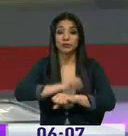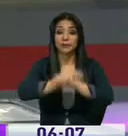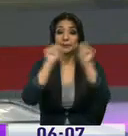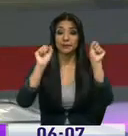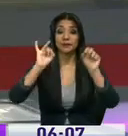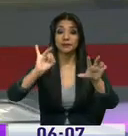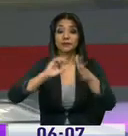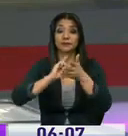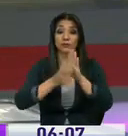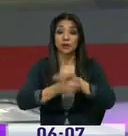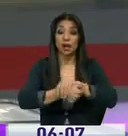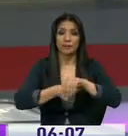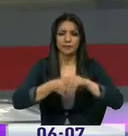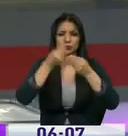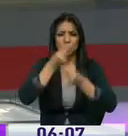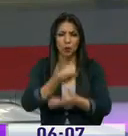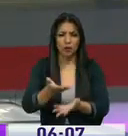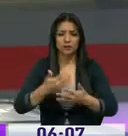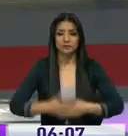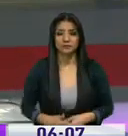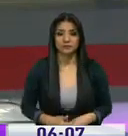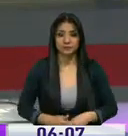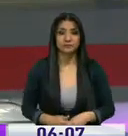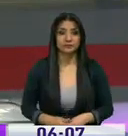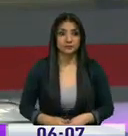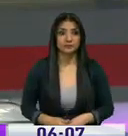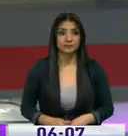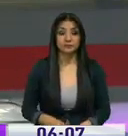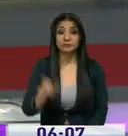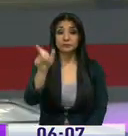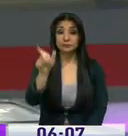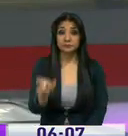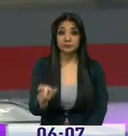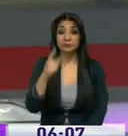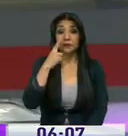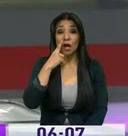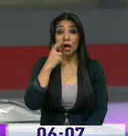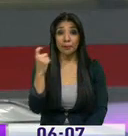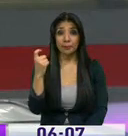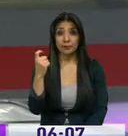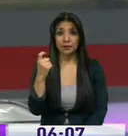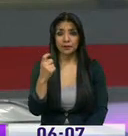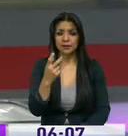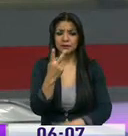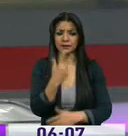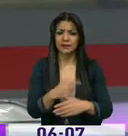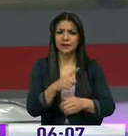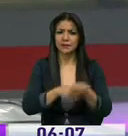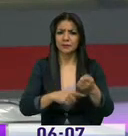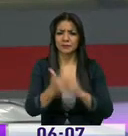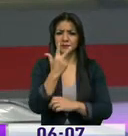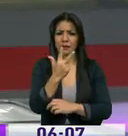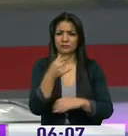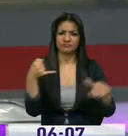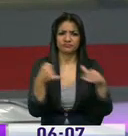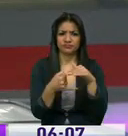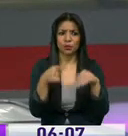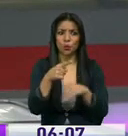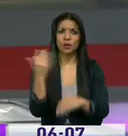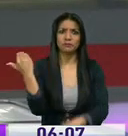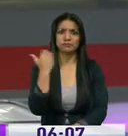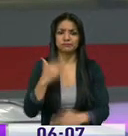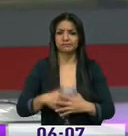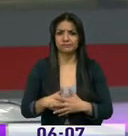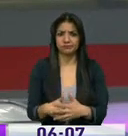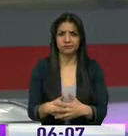Lo que contamos realmente es increíble. Acusan a un ciudadano, un hombre, de violar a tres hermanas, de las cuales una quedó embarazada. Según